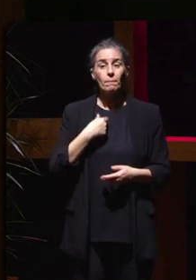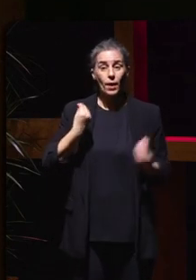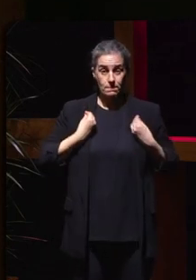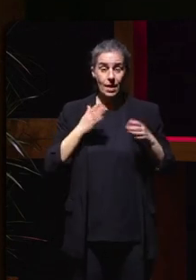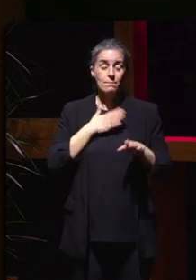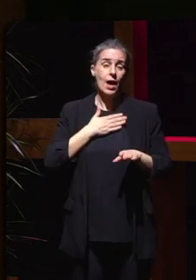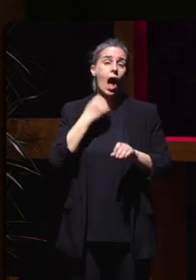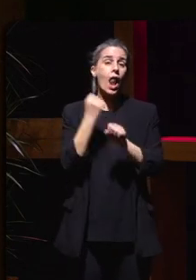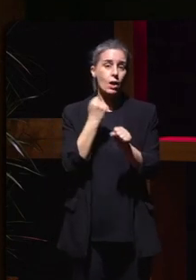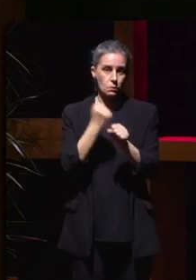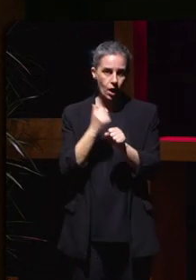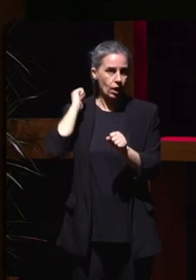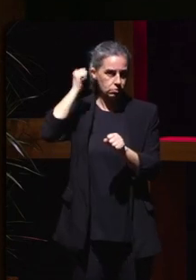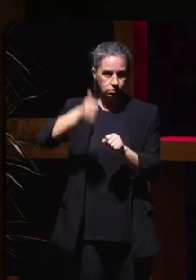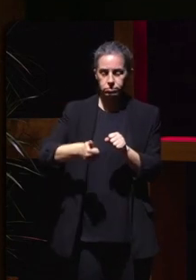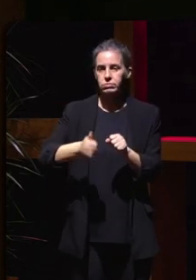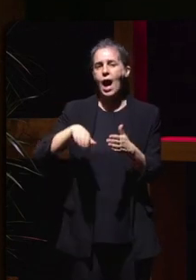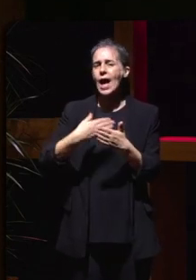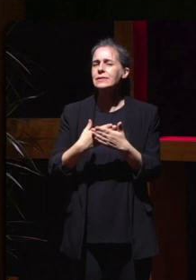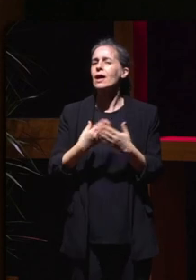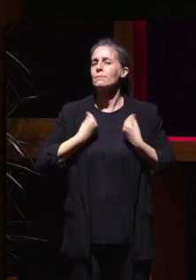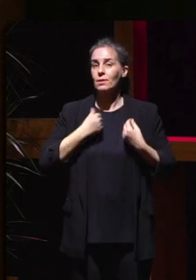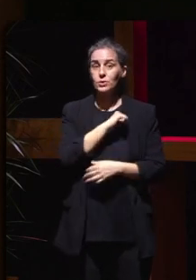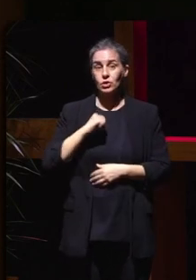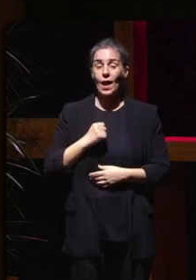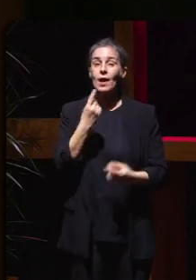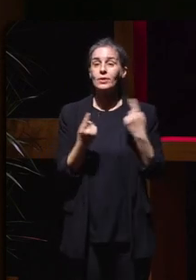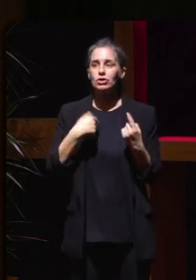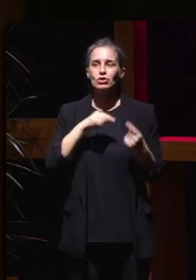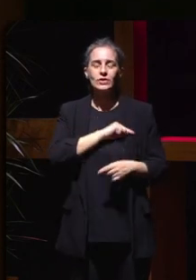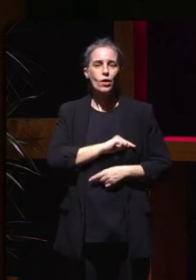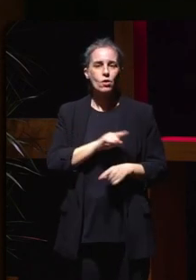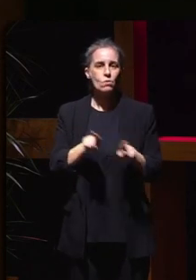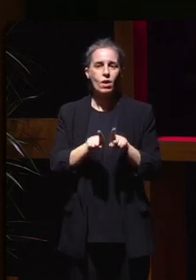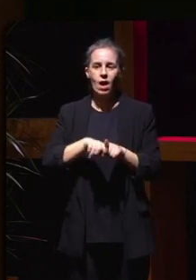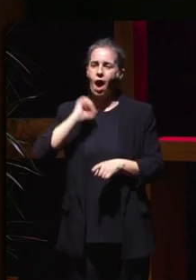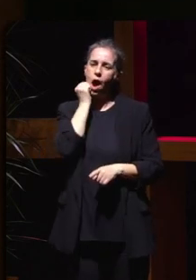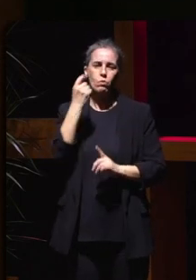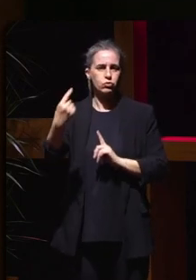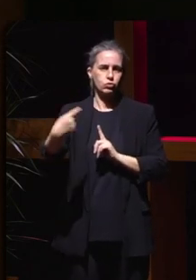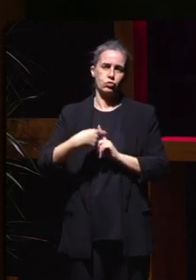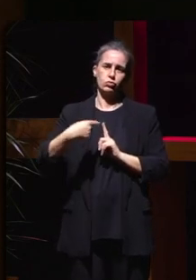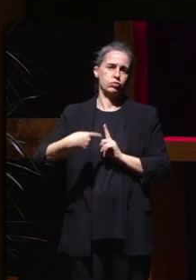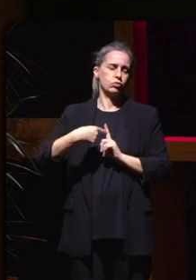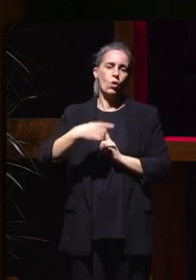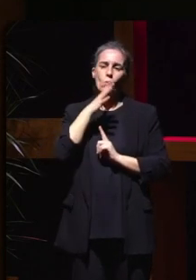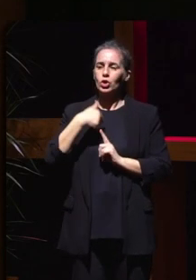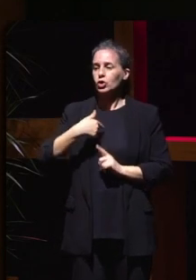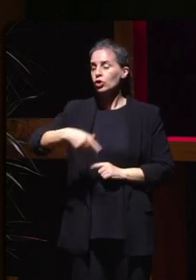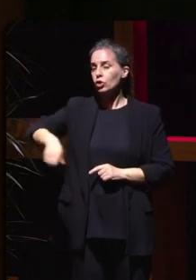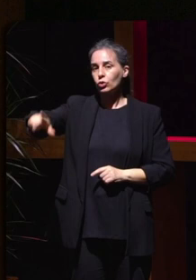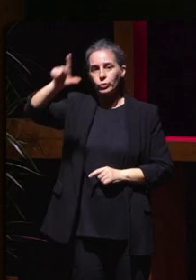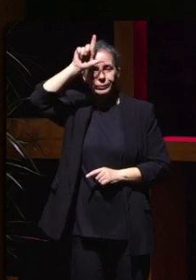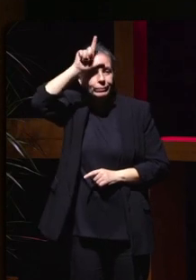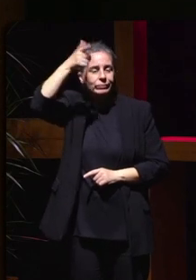vida laboral en messmo longo de ameya vida personal incluso tío muchas veces la sensación de que se aprovecharon de mí de serranova de ser miles